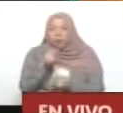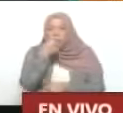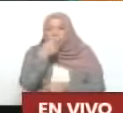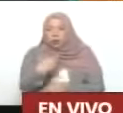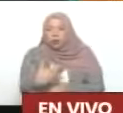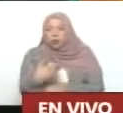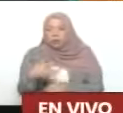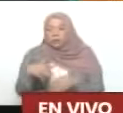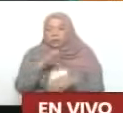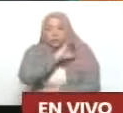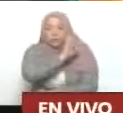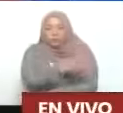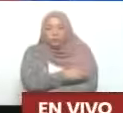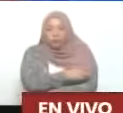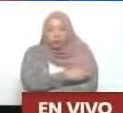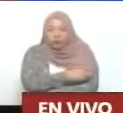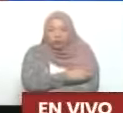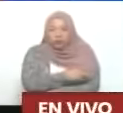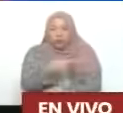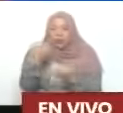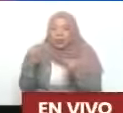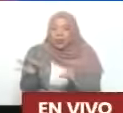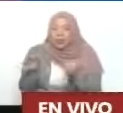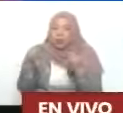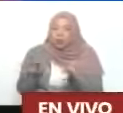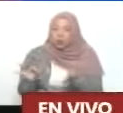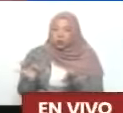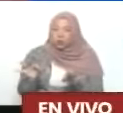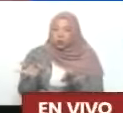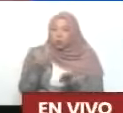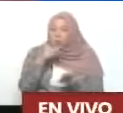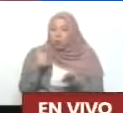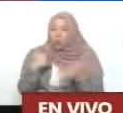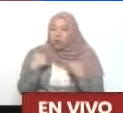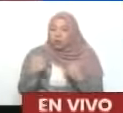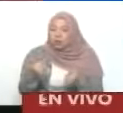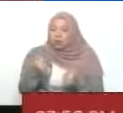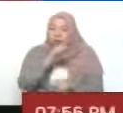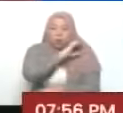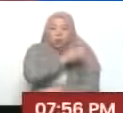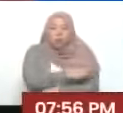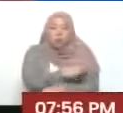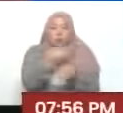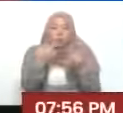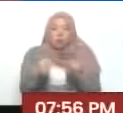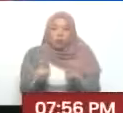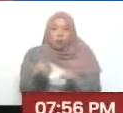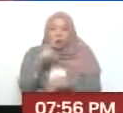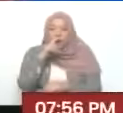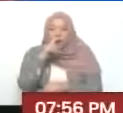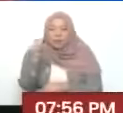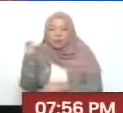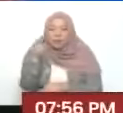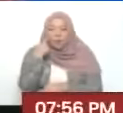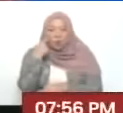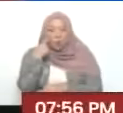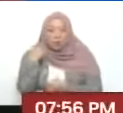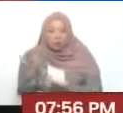da energía. Y es absolutamente natural. No hace daño. El energético natural, Nicolai. No te lo pierdas,